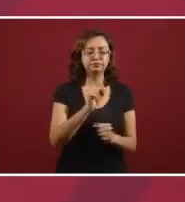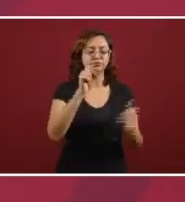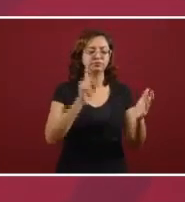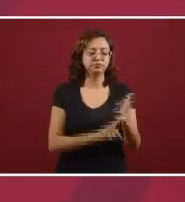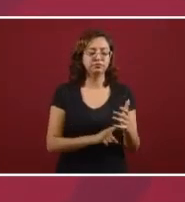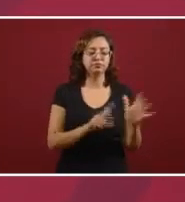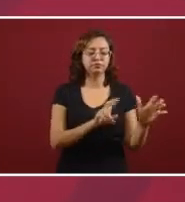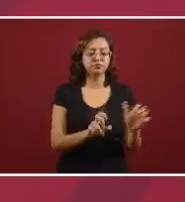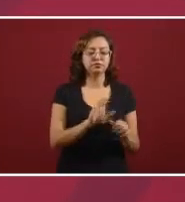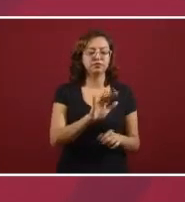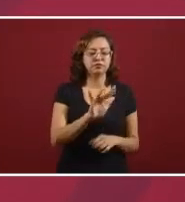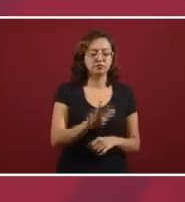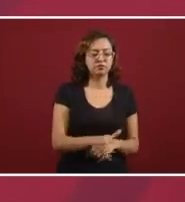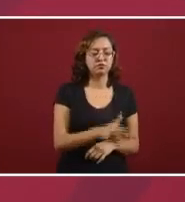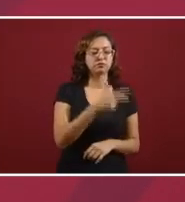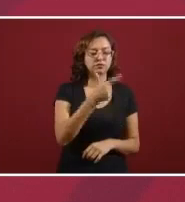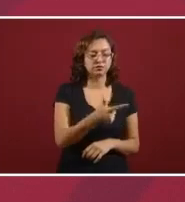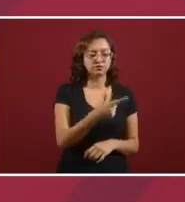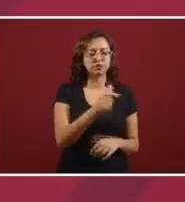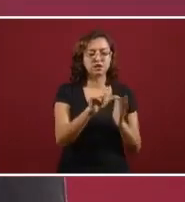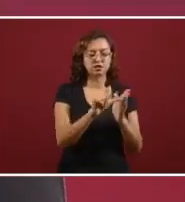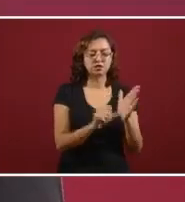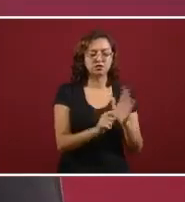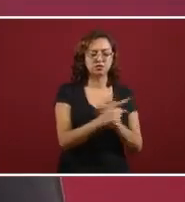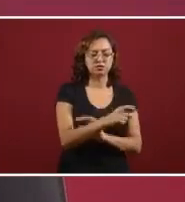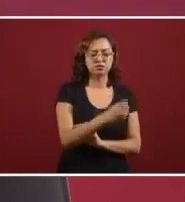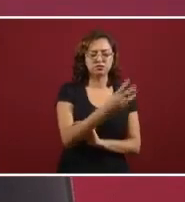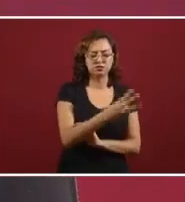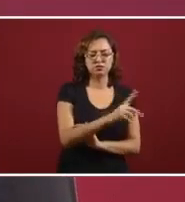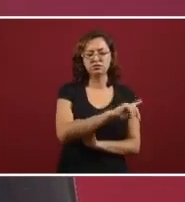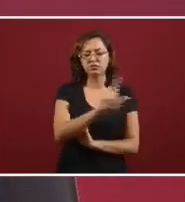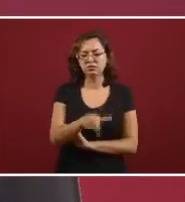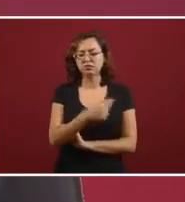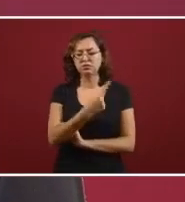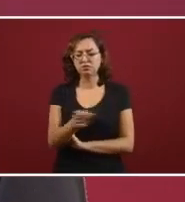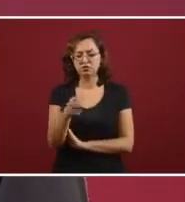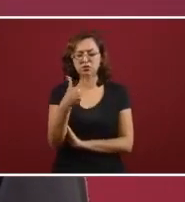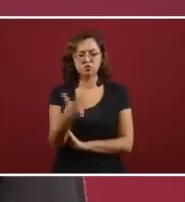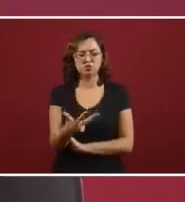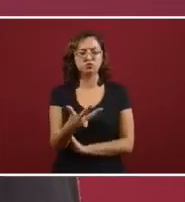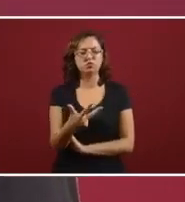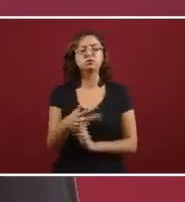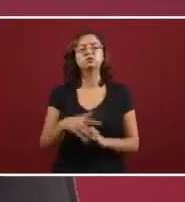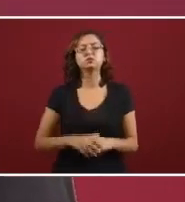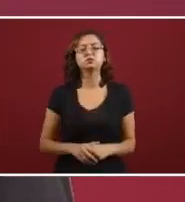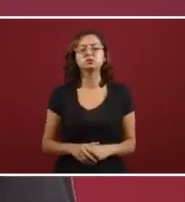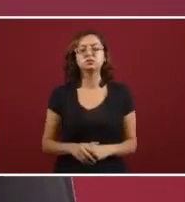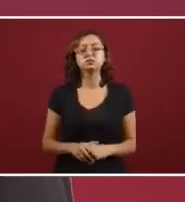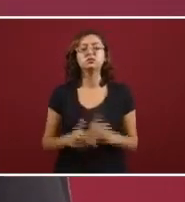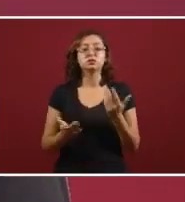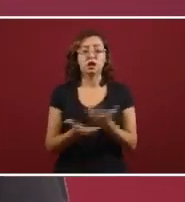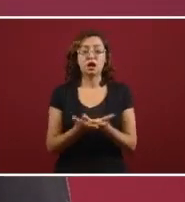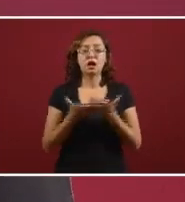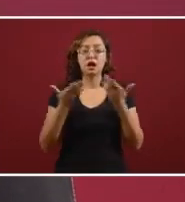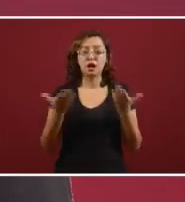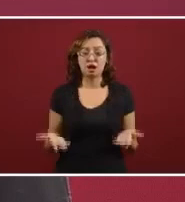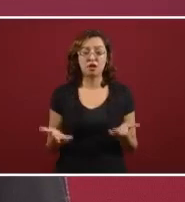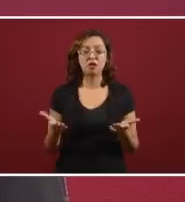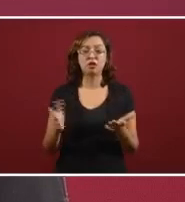1857 era el artículo 103 y luego pasó al artículo 108. Entonces, ahora en esta